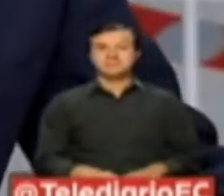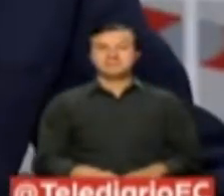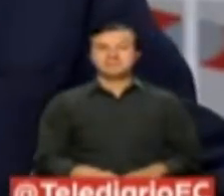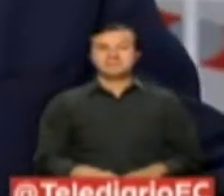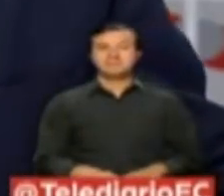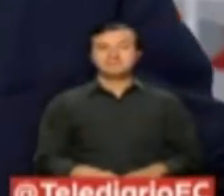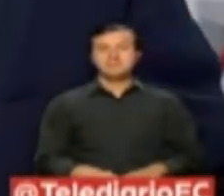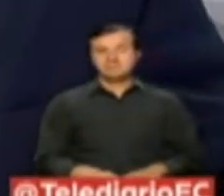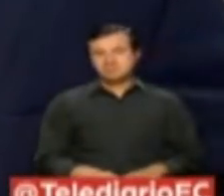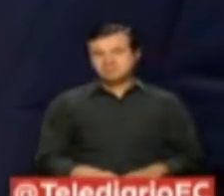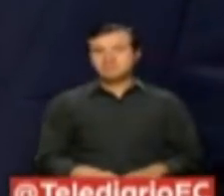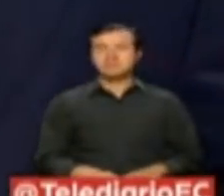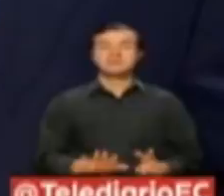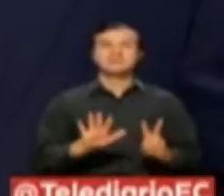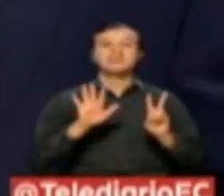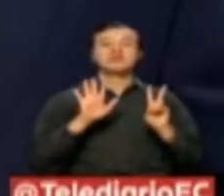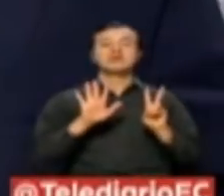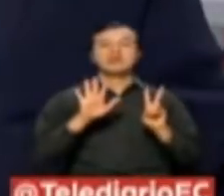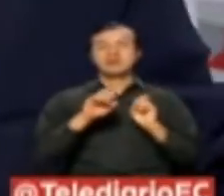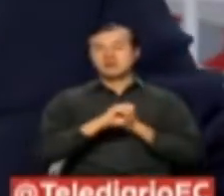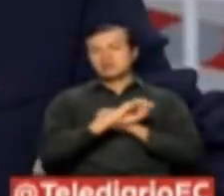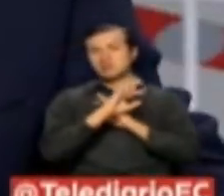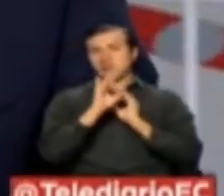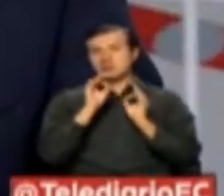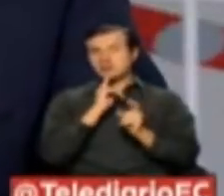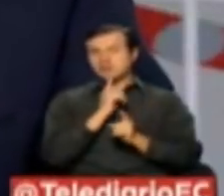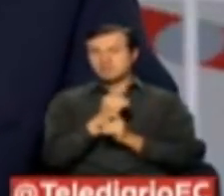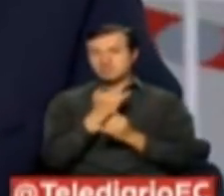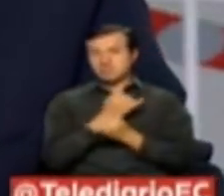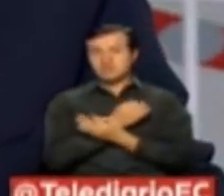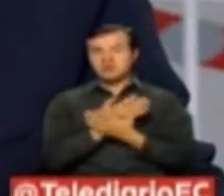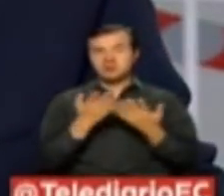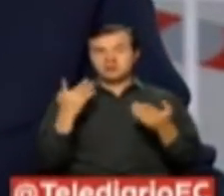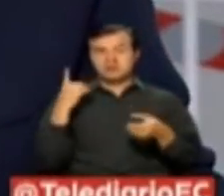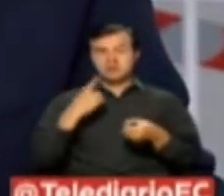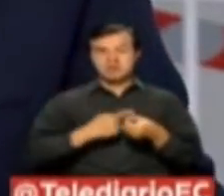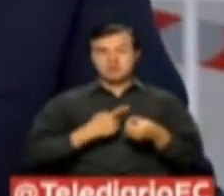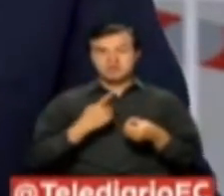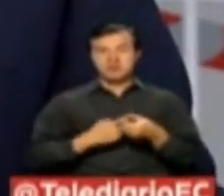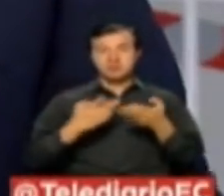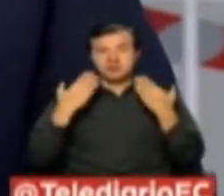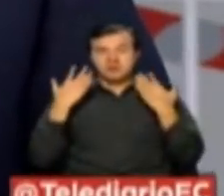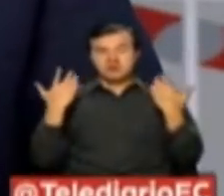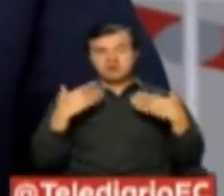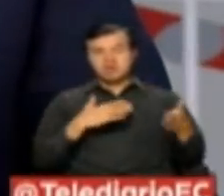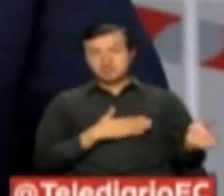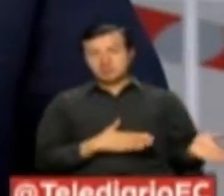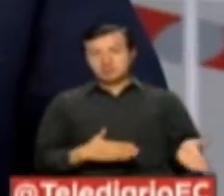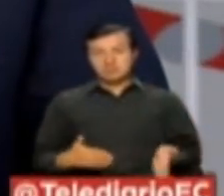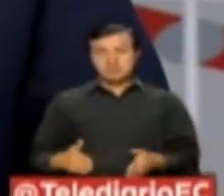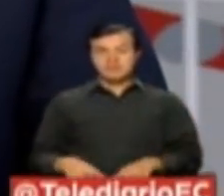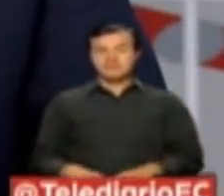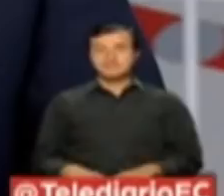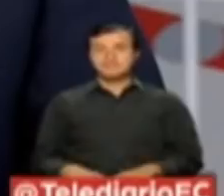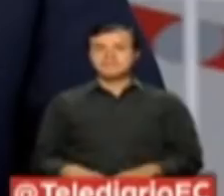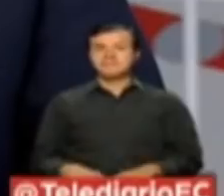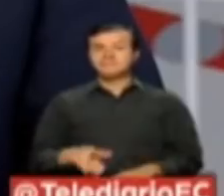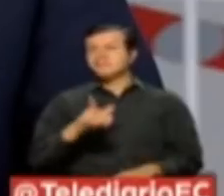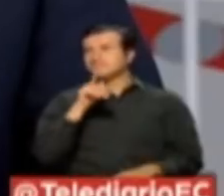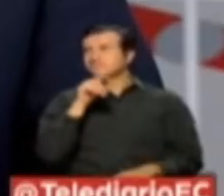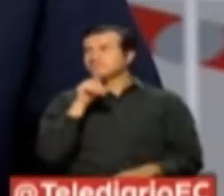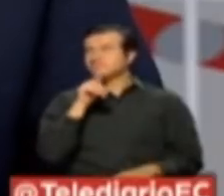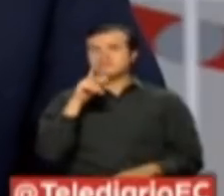son las 7 de la mañana en punto así están las cosas en quito y guayaquil esto nos dicen